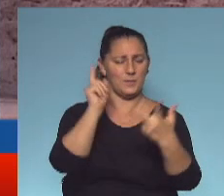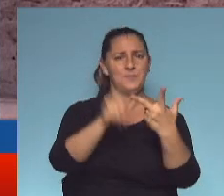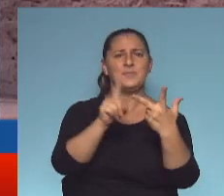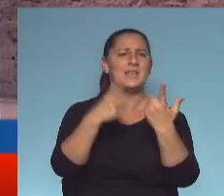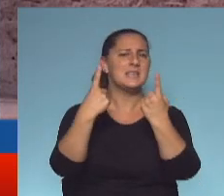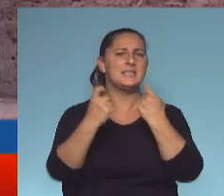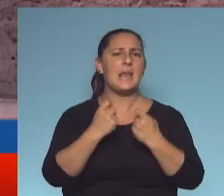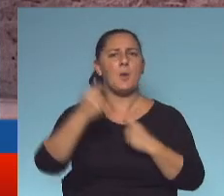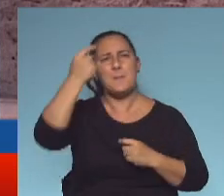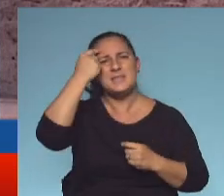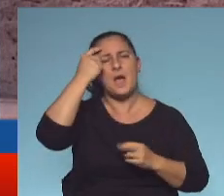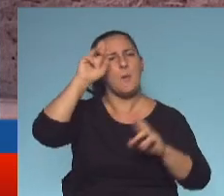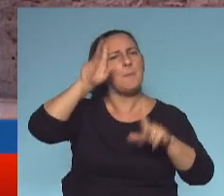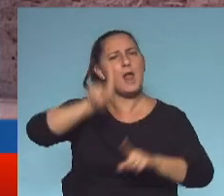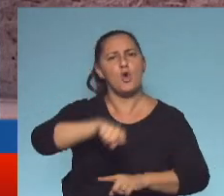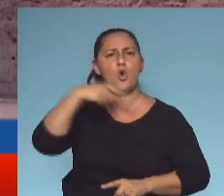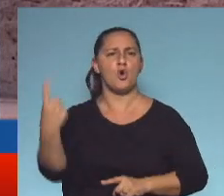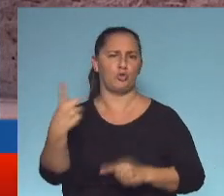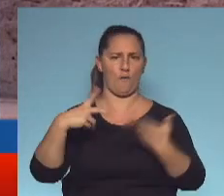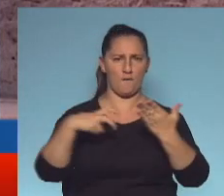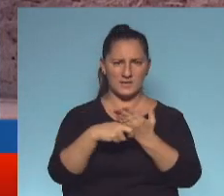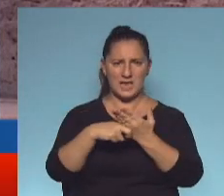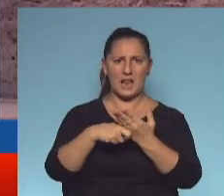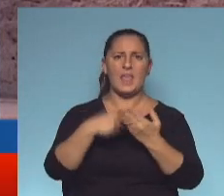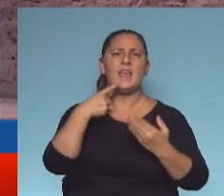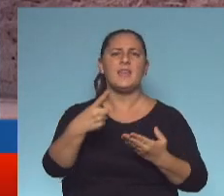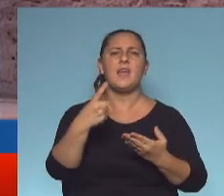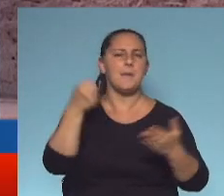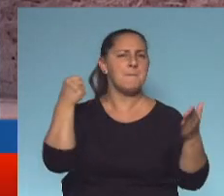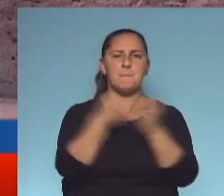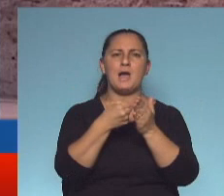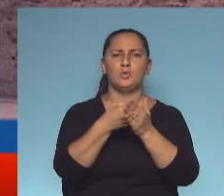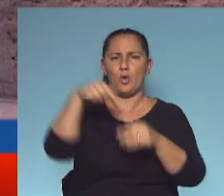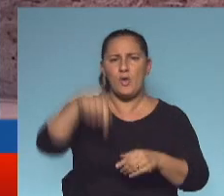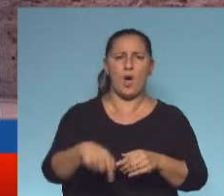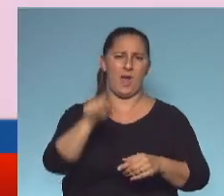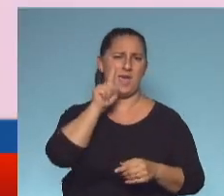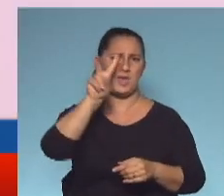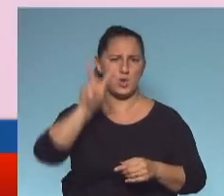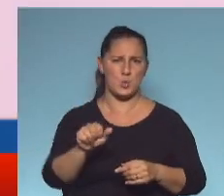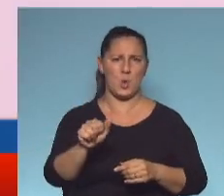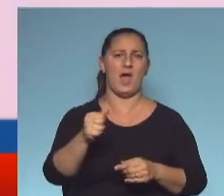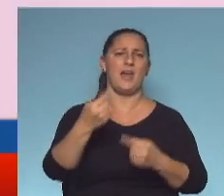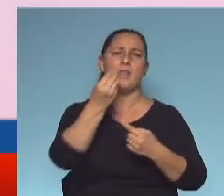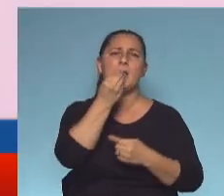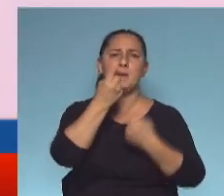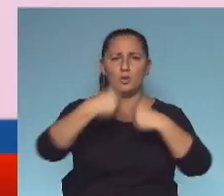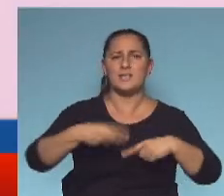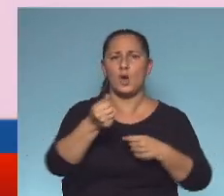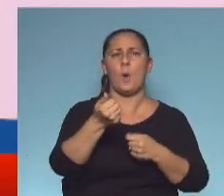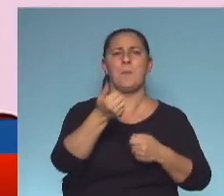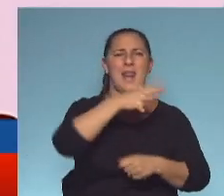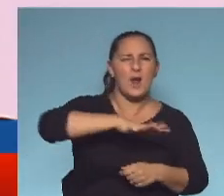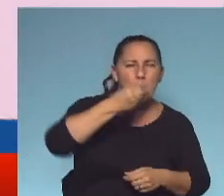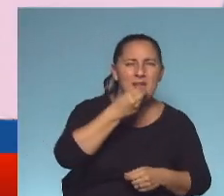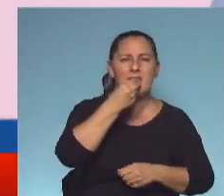necesario pensar alternativas fiscales que mitiguen el impacto actual del IVA en los alimentos que se compran en comedores y